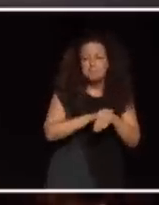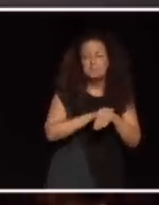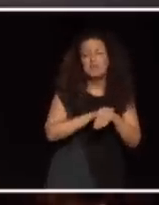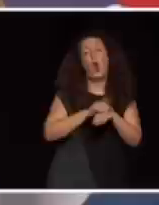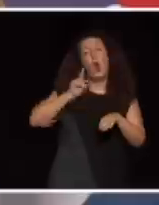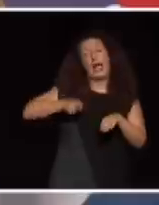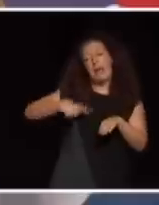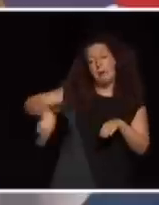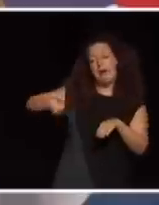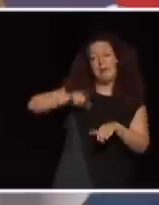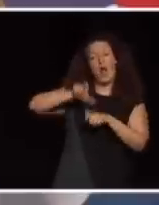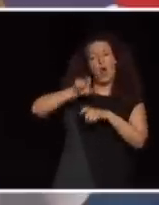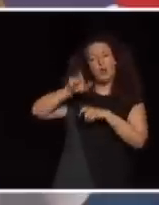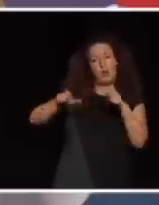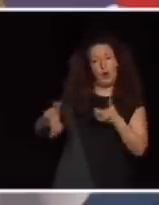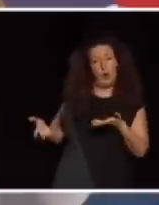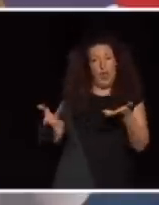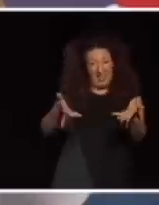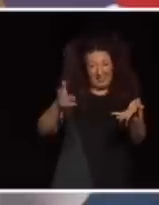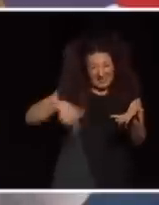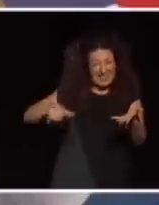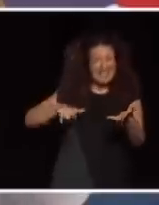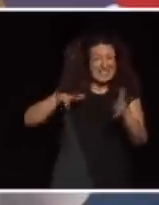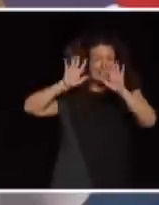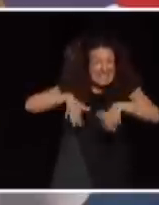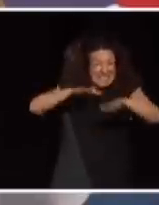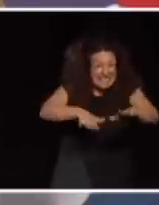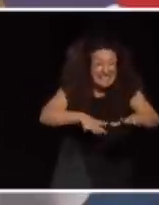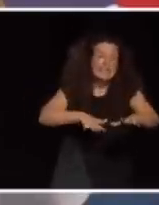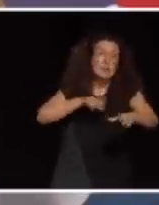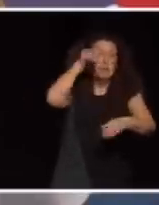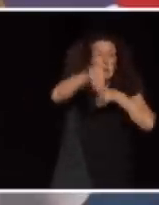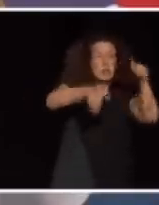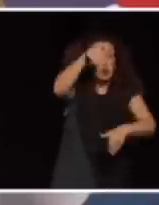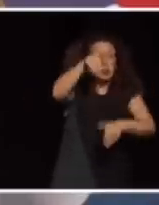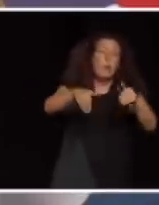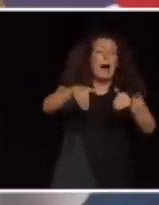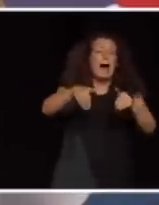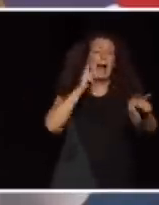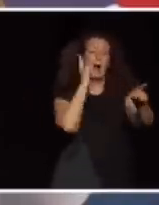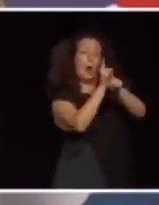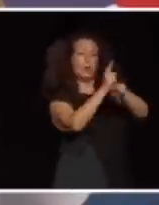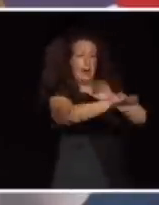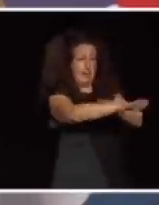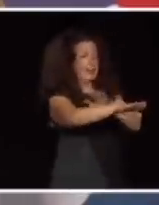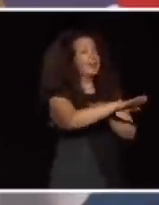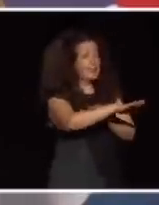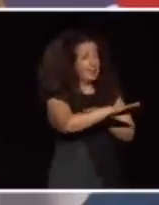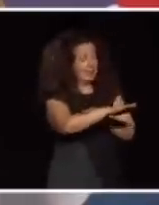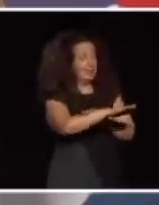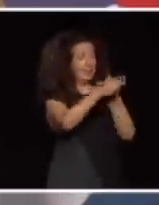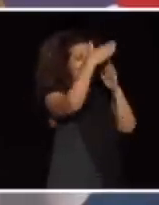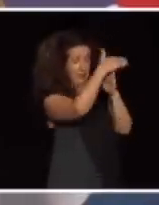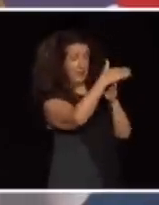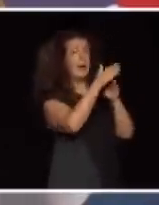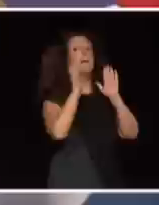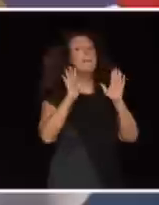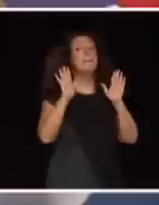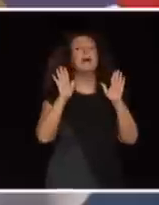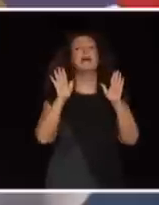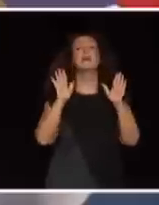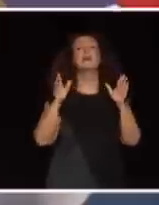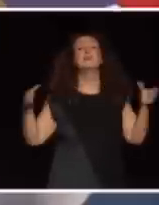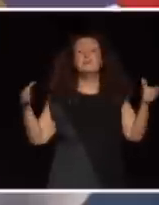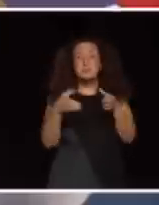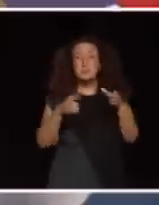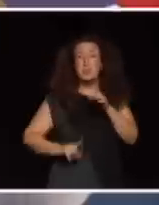ciudadanía, que es verdad, se movilizó masivamente para frenar a las derechas, pero que ha dejado muy claro como bloque progresista